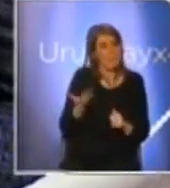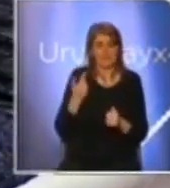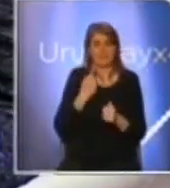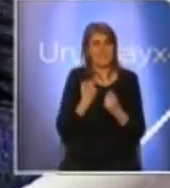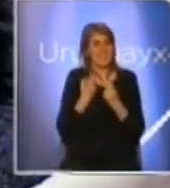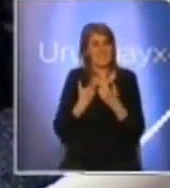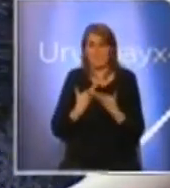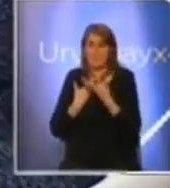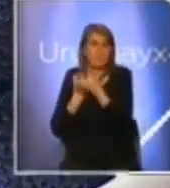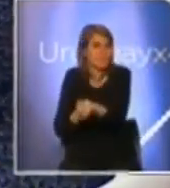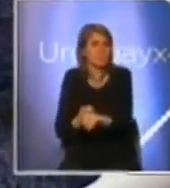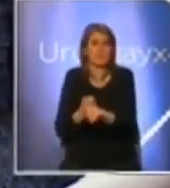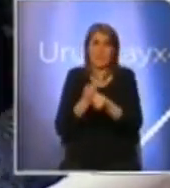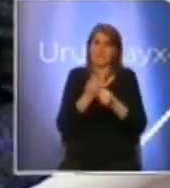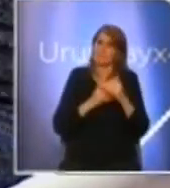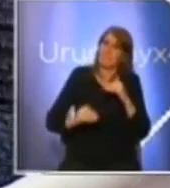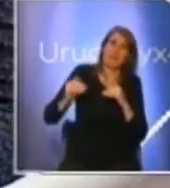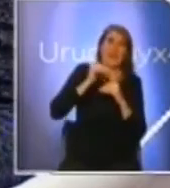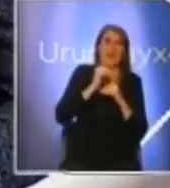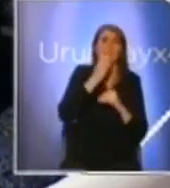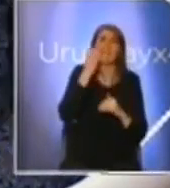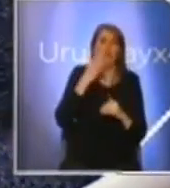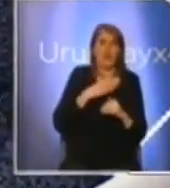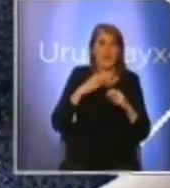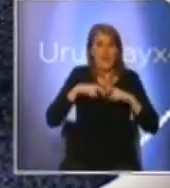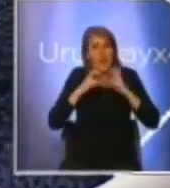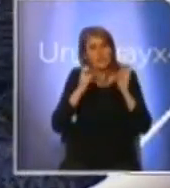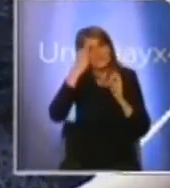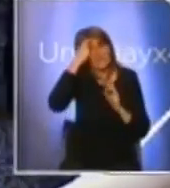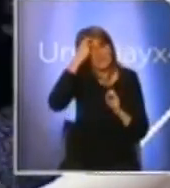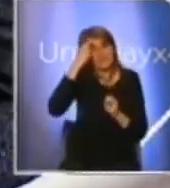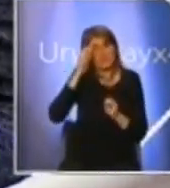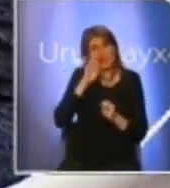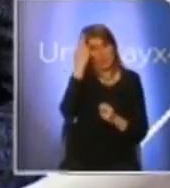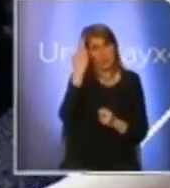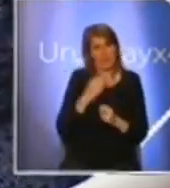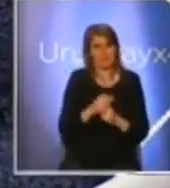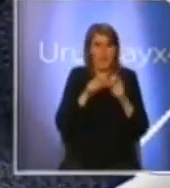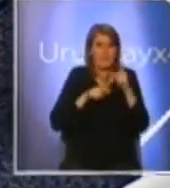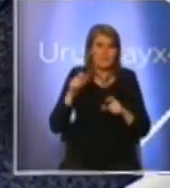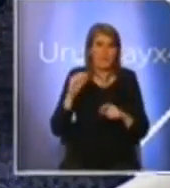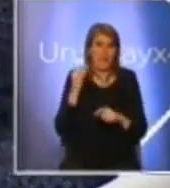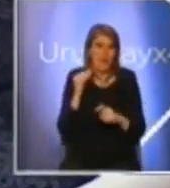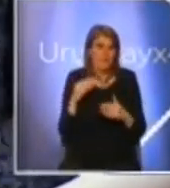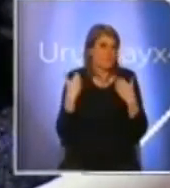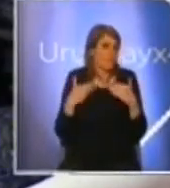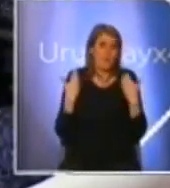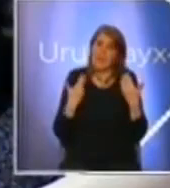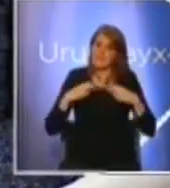formación con becas de postdoctorados me parece que es una necesidad hoy por hoy para fomentar la investigación en el